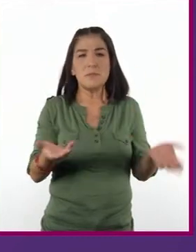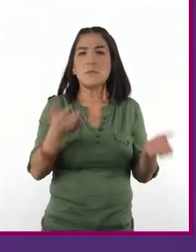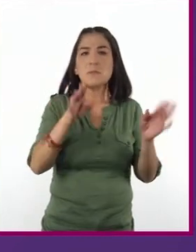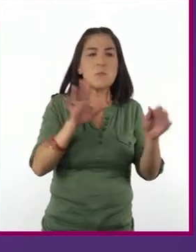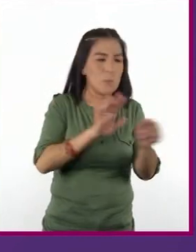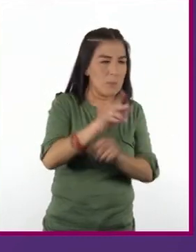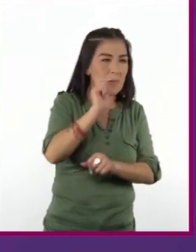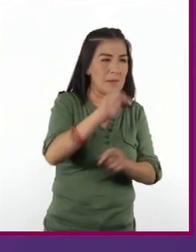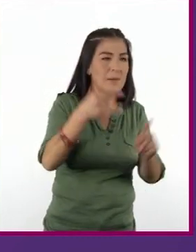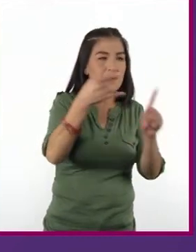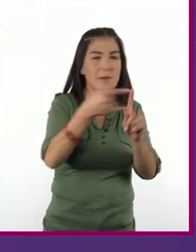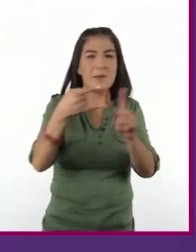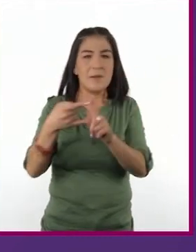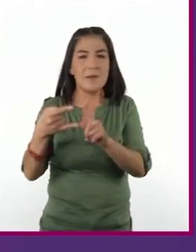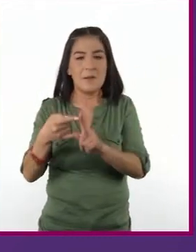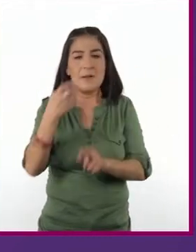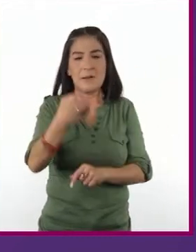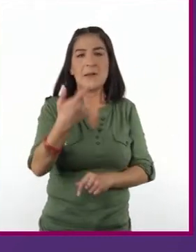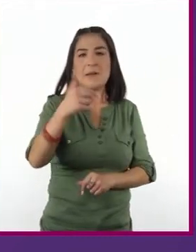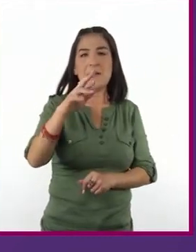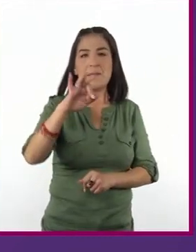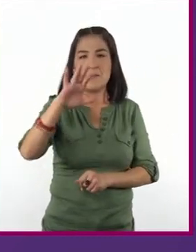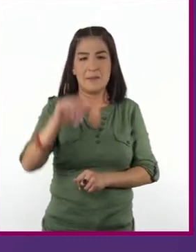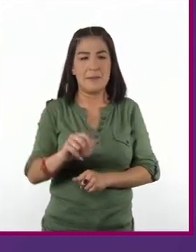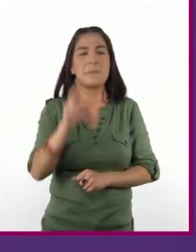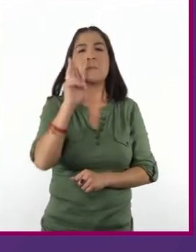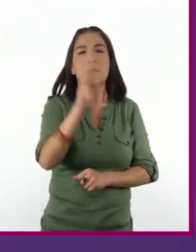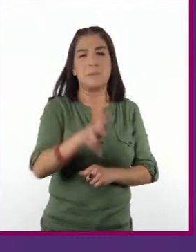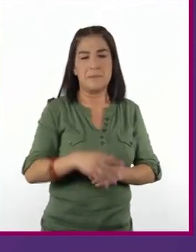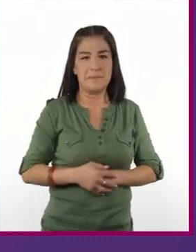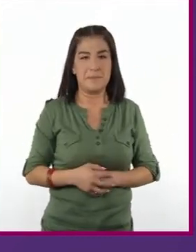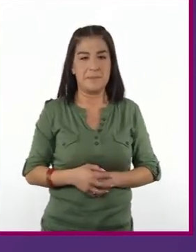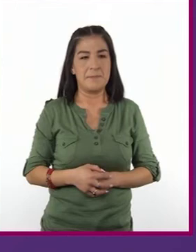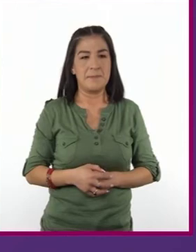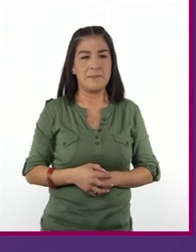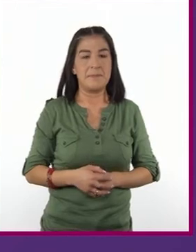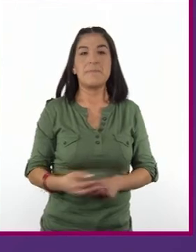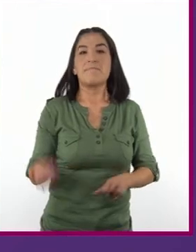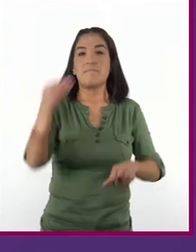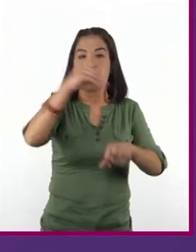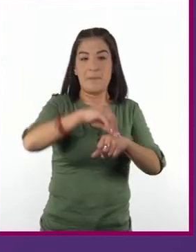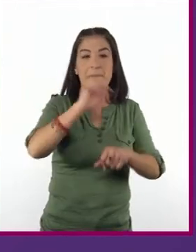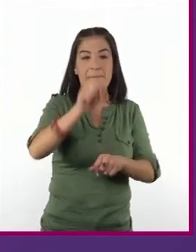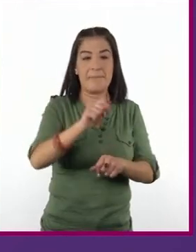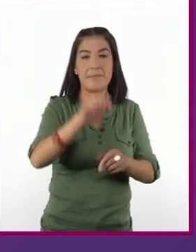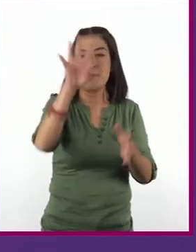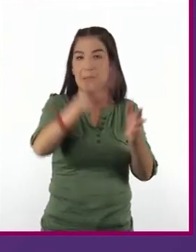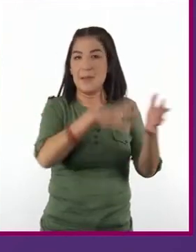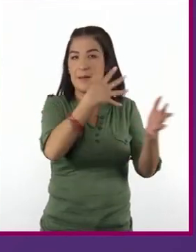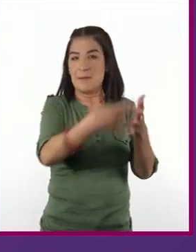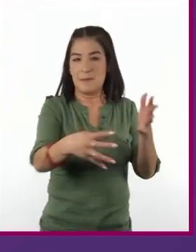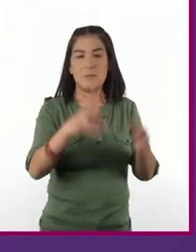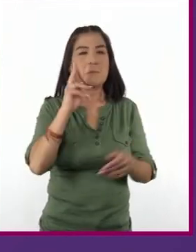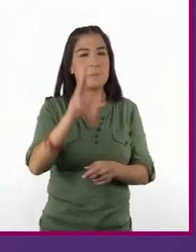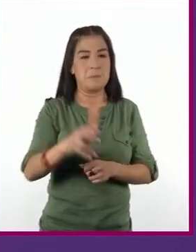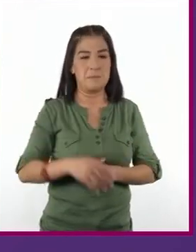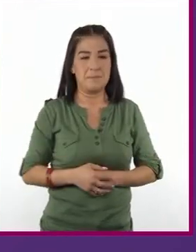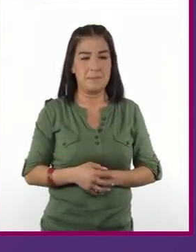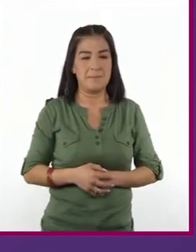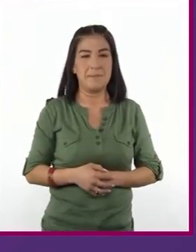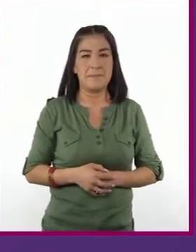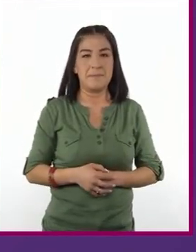pasará la gráfica? Veamos qué pasa. Construiremos las tablas y las respectivas gráficas de las siguientes